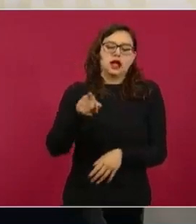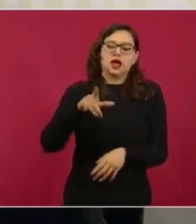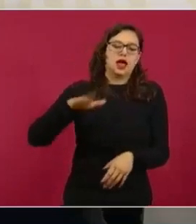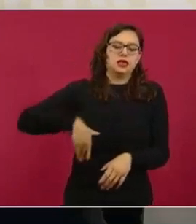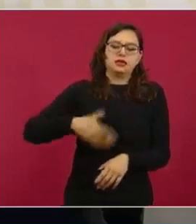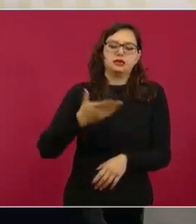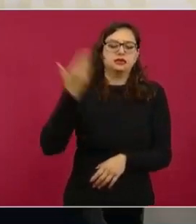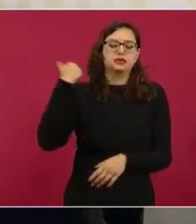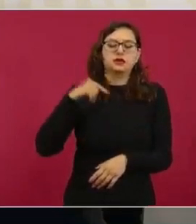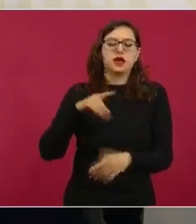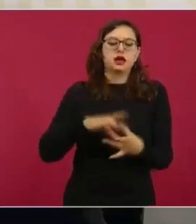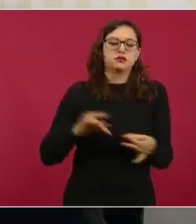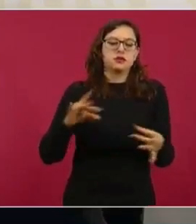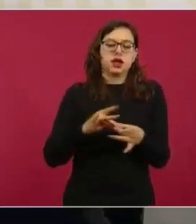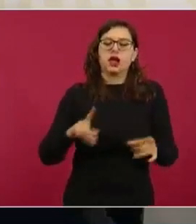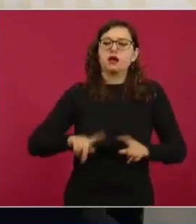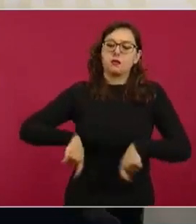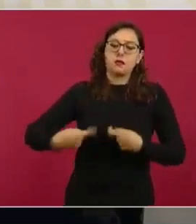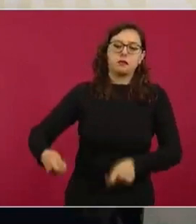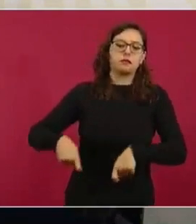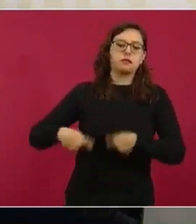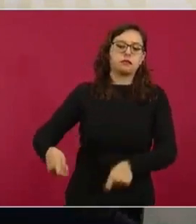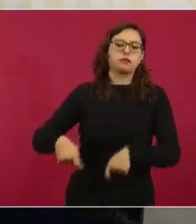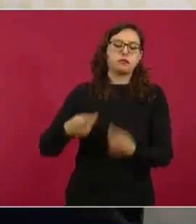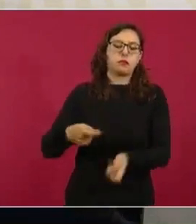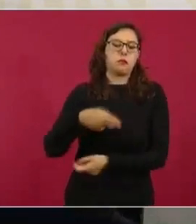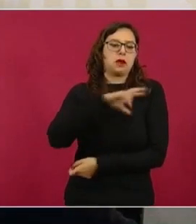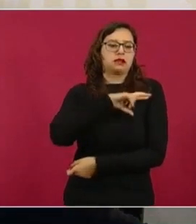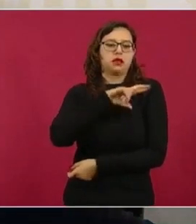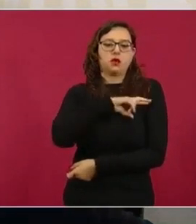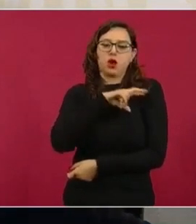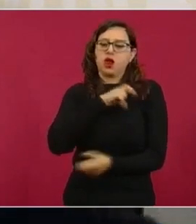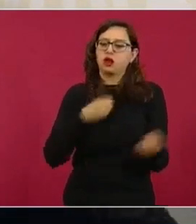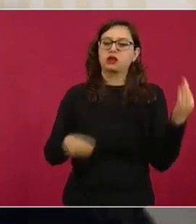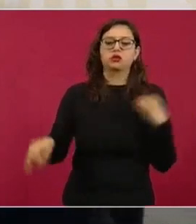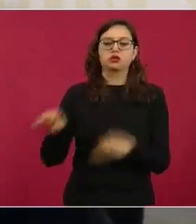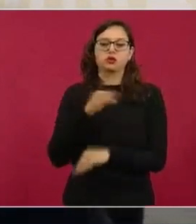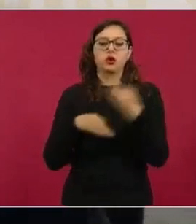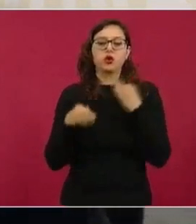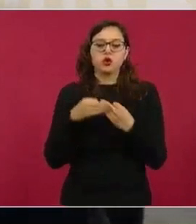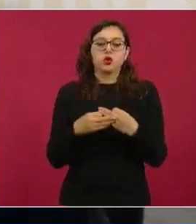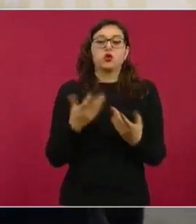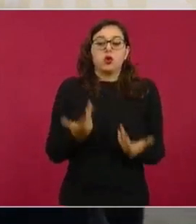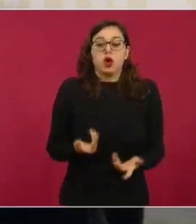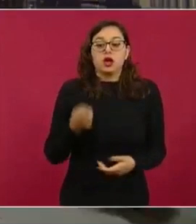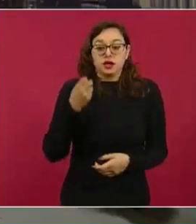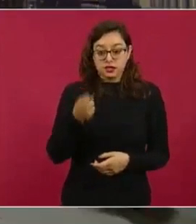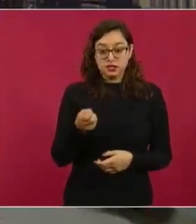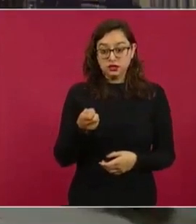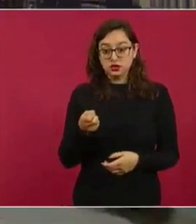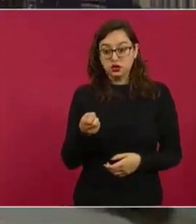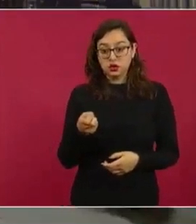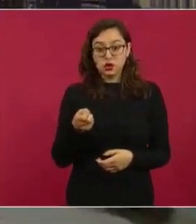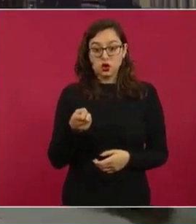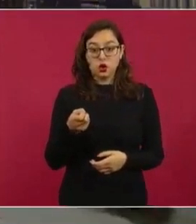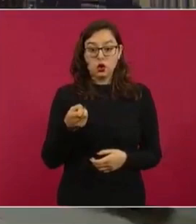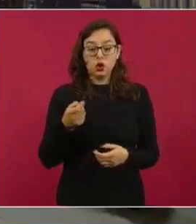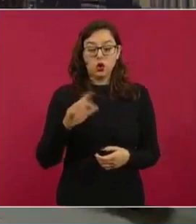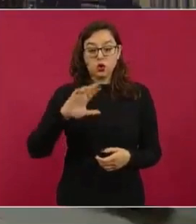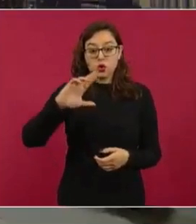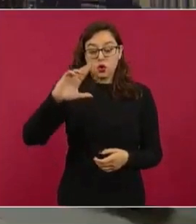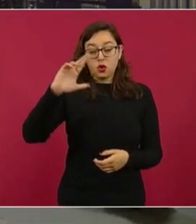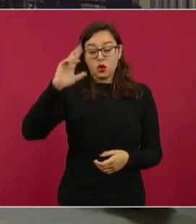aquí sobre la privatización del puerto de Veracruz. Y bueno, pues eventualmente, de acuerdo a esa revisión y estas peticiones que